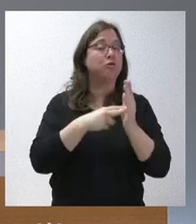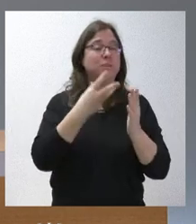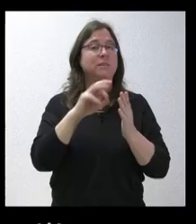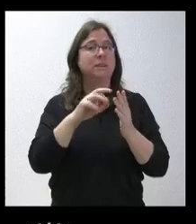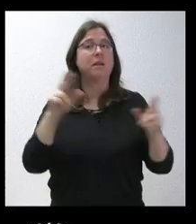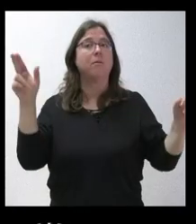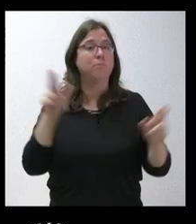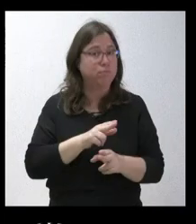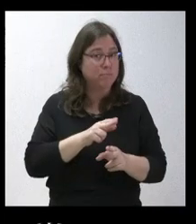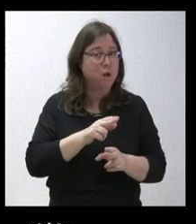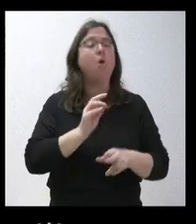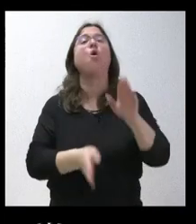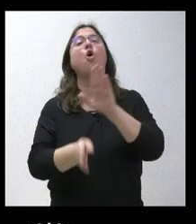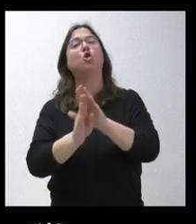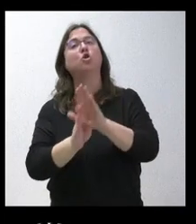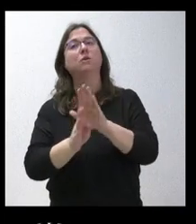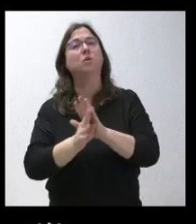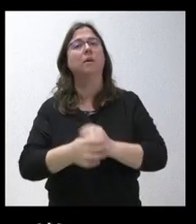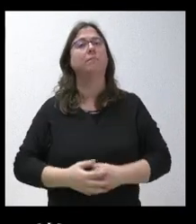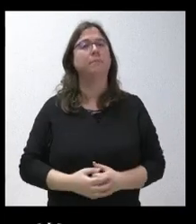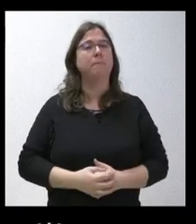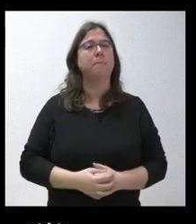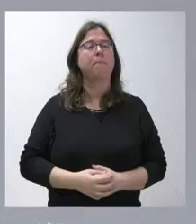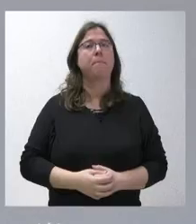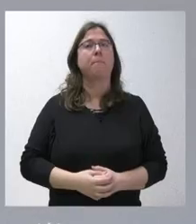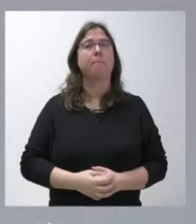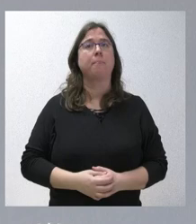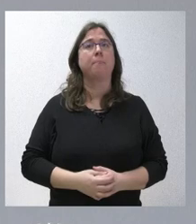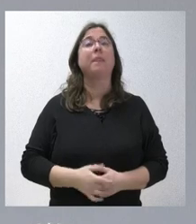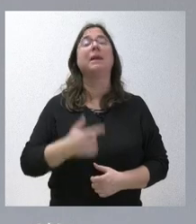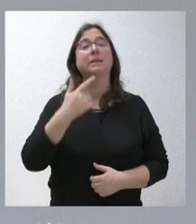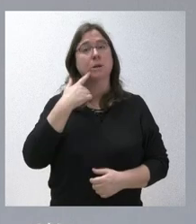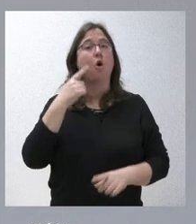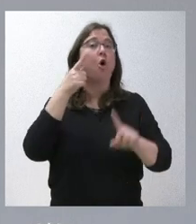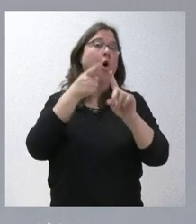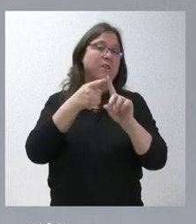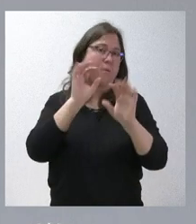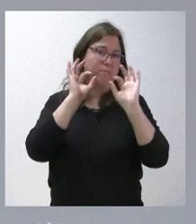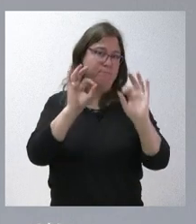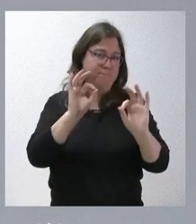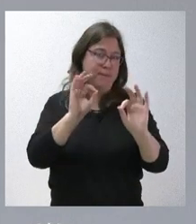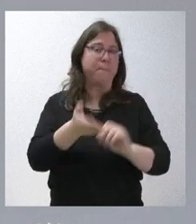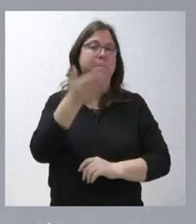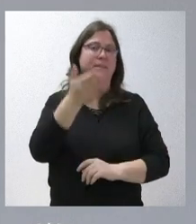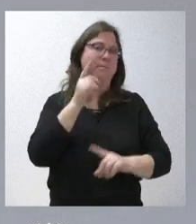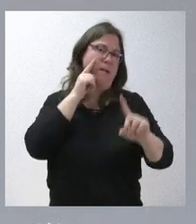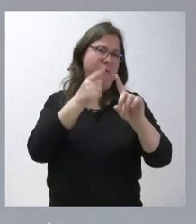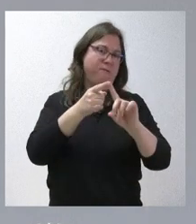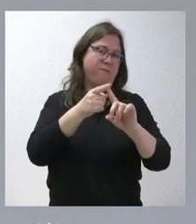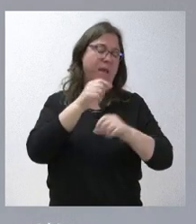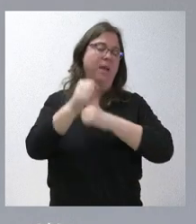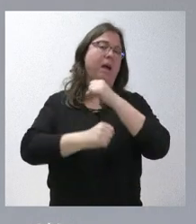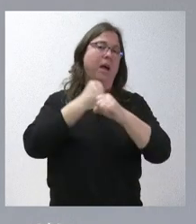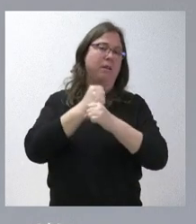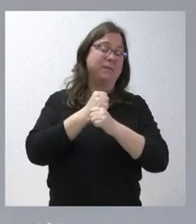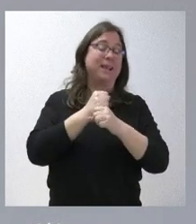la fundación o seguirá en paralelo a la fundación de castia y león sí tiene ese ese principal fin también es he comentado otros tres